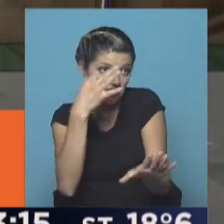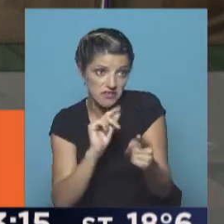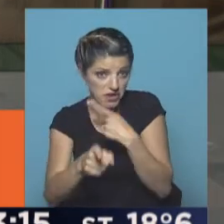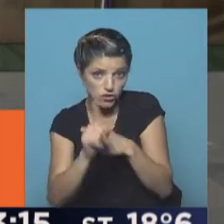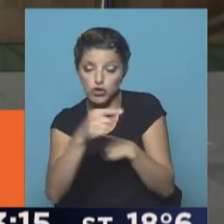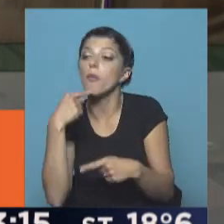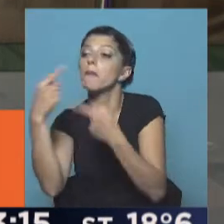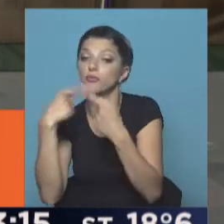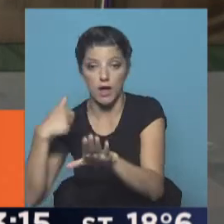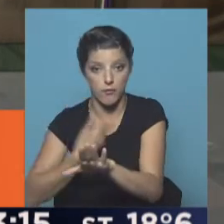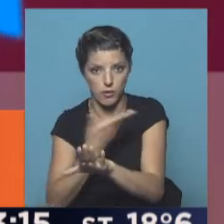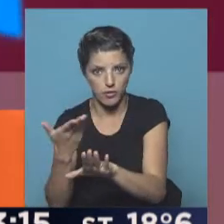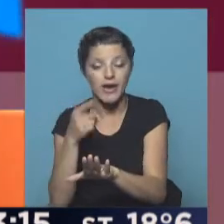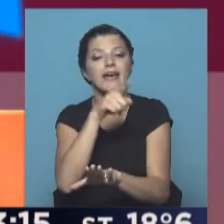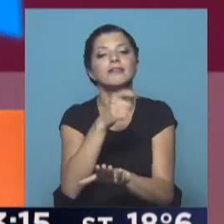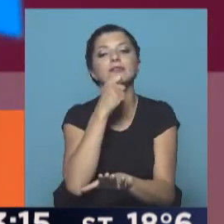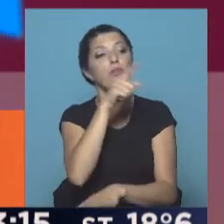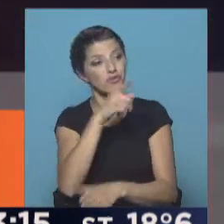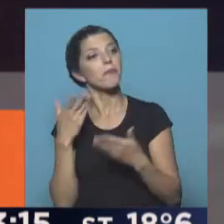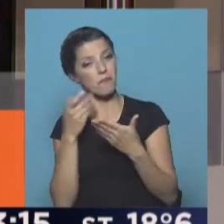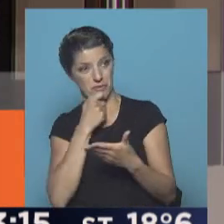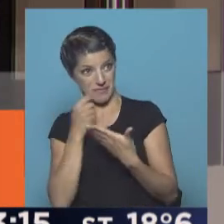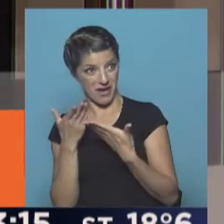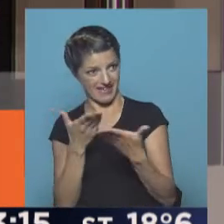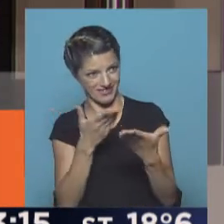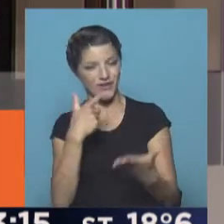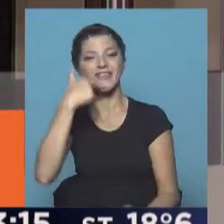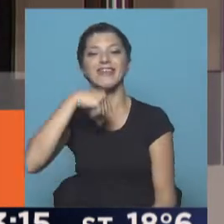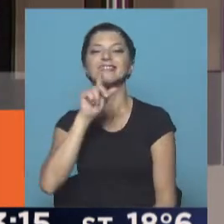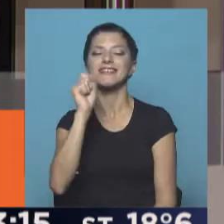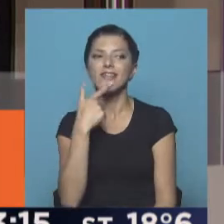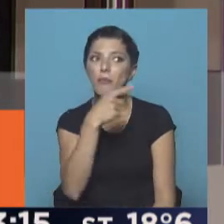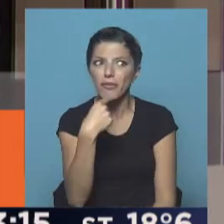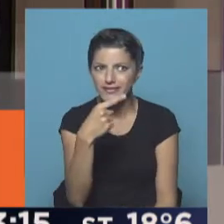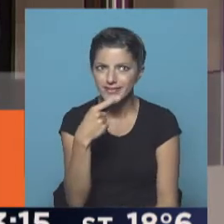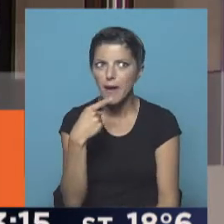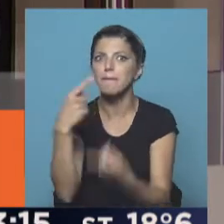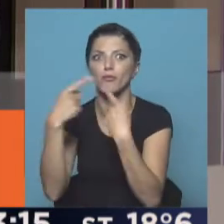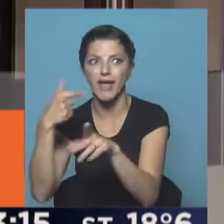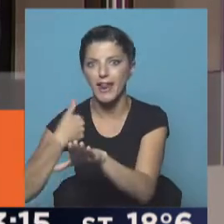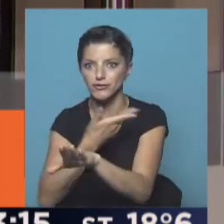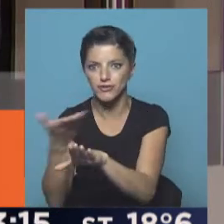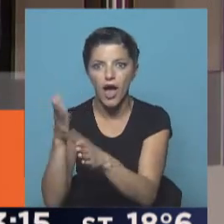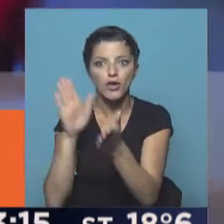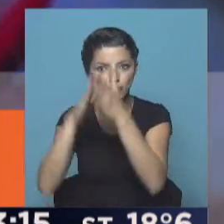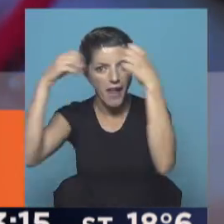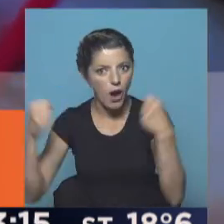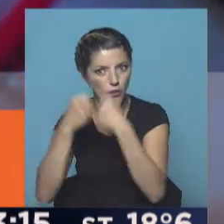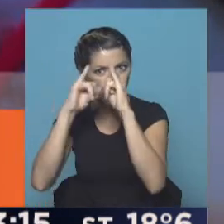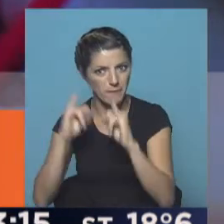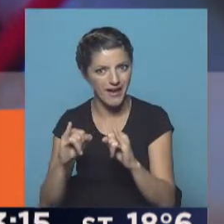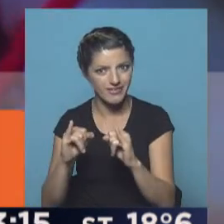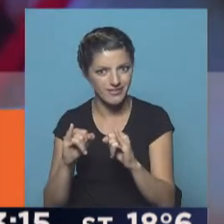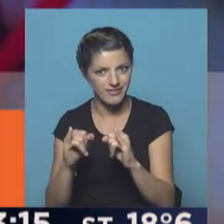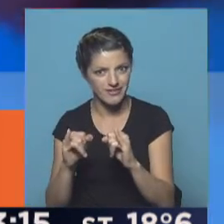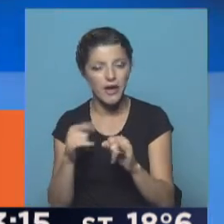asesor político del presidente Juan Manuel Santos, ¿le hubieras recomendado llamar a un plebiscito para refrendar el acuerdo de paz?